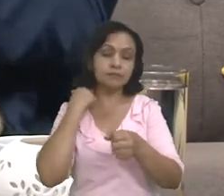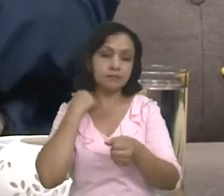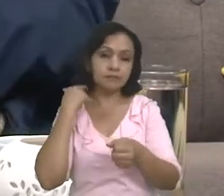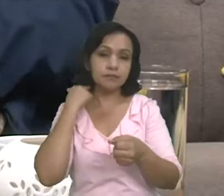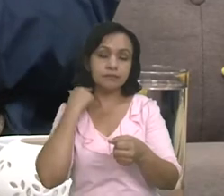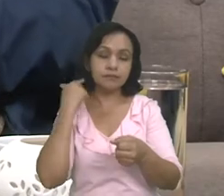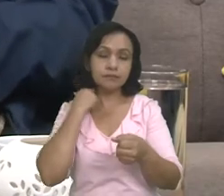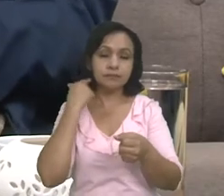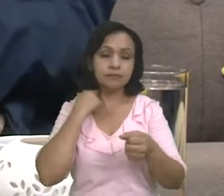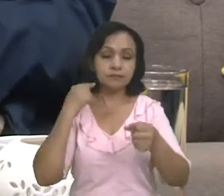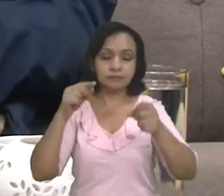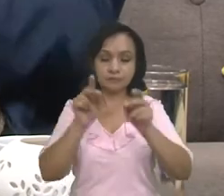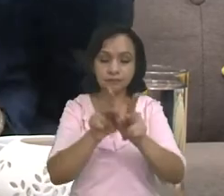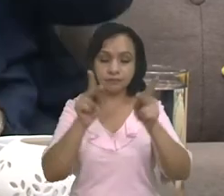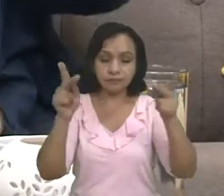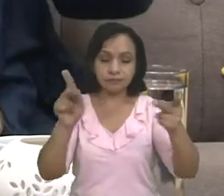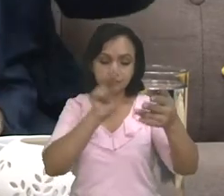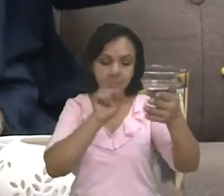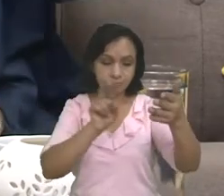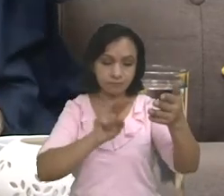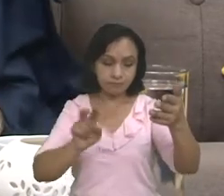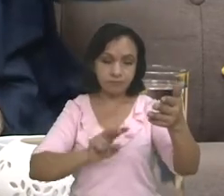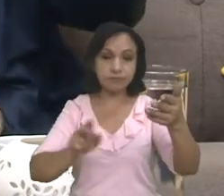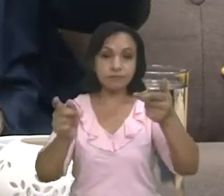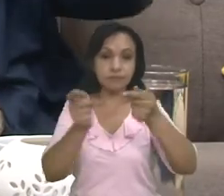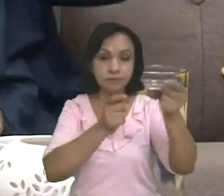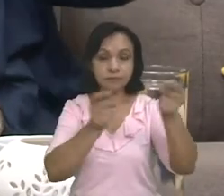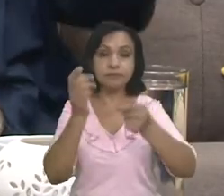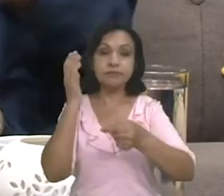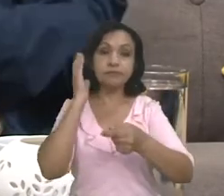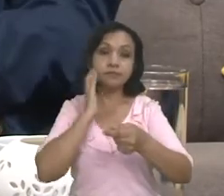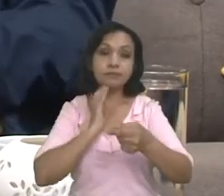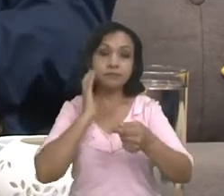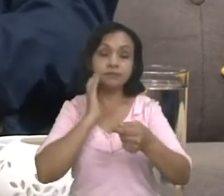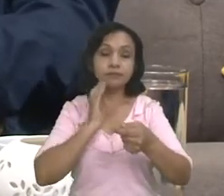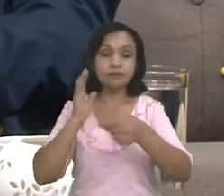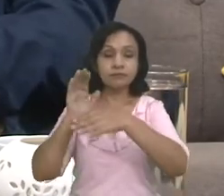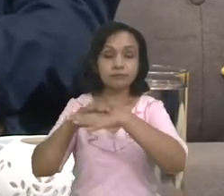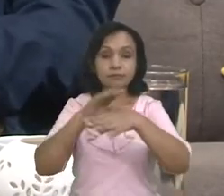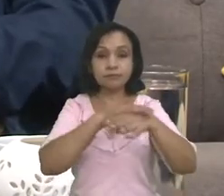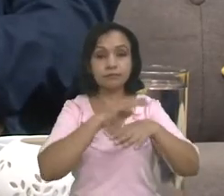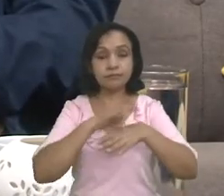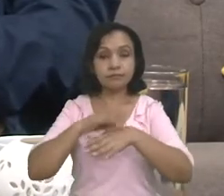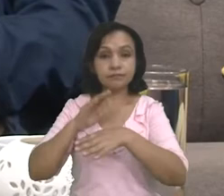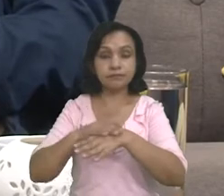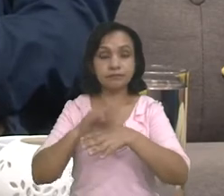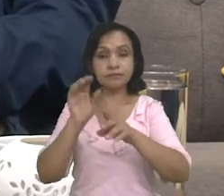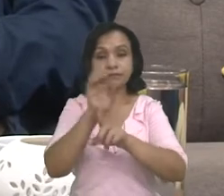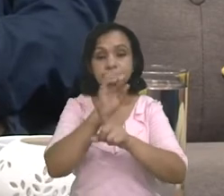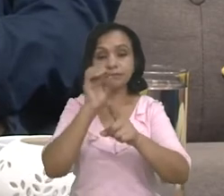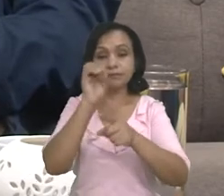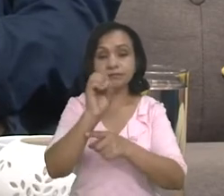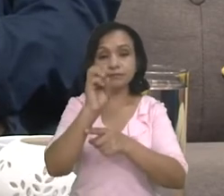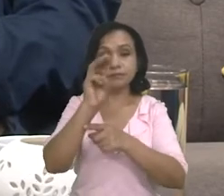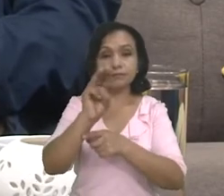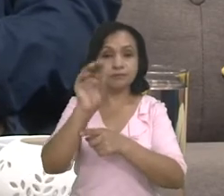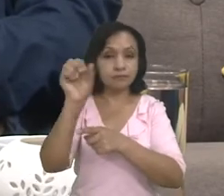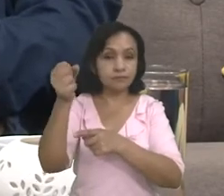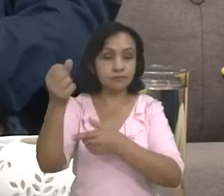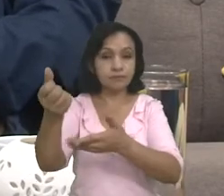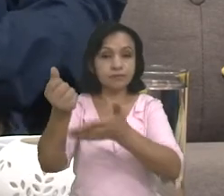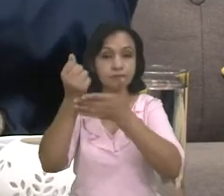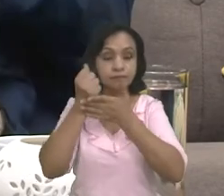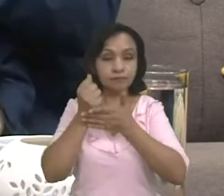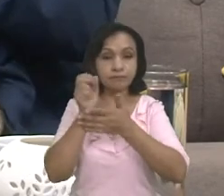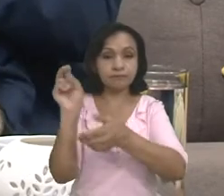revisando los pues para irlo afinando basado en las experiencias y las recomendaciones que nos está dando la organización mundial de la la